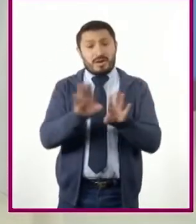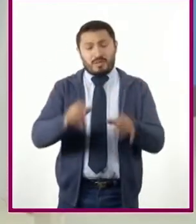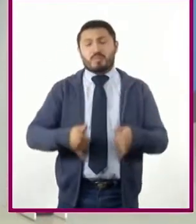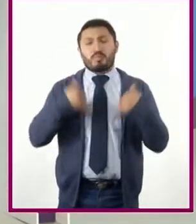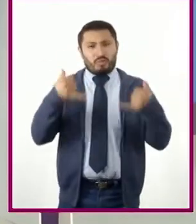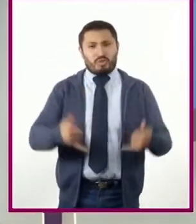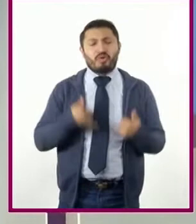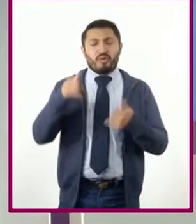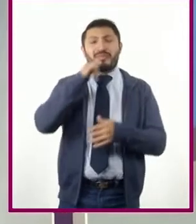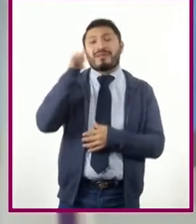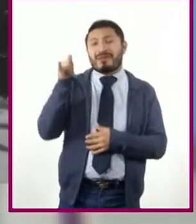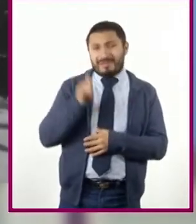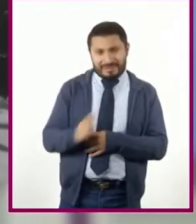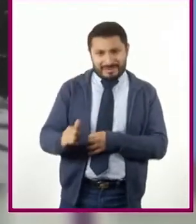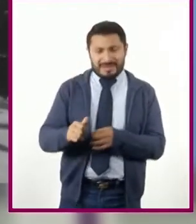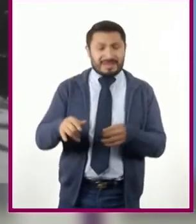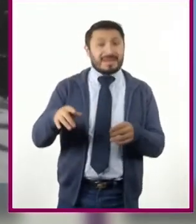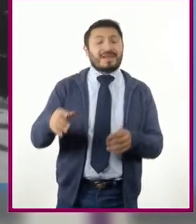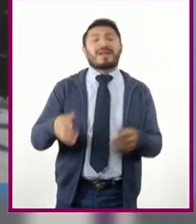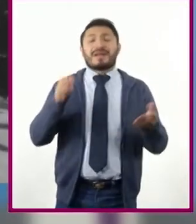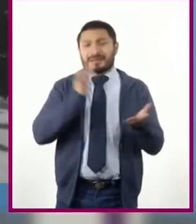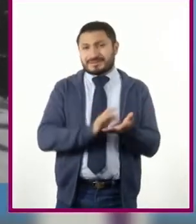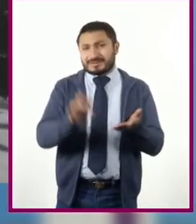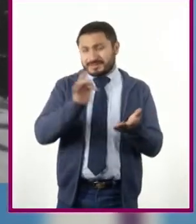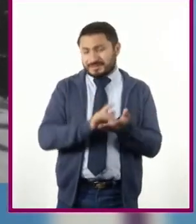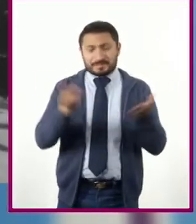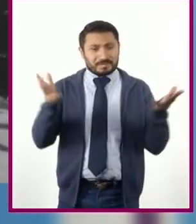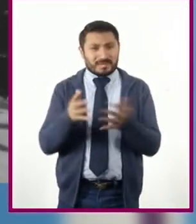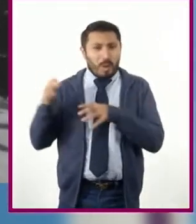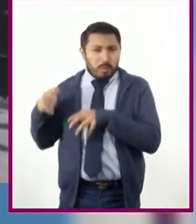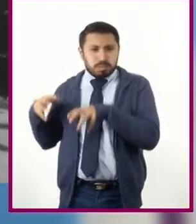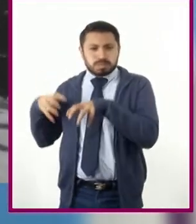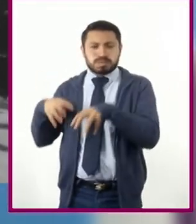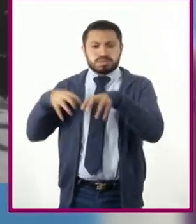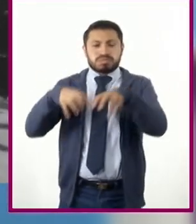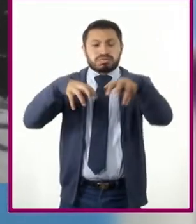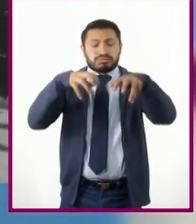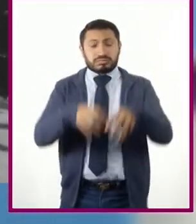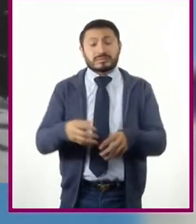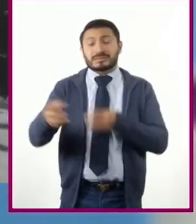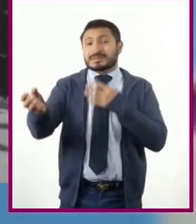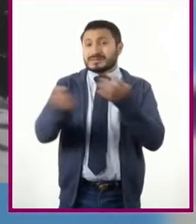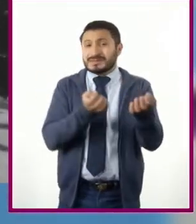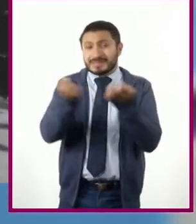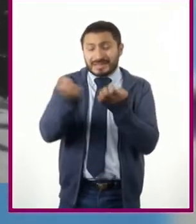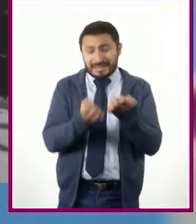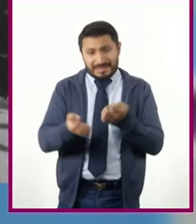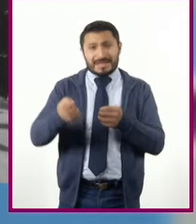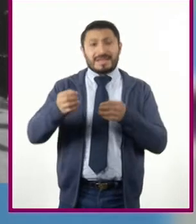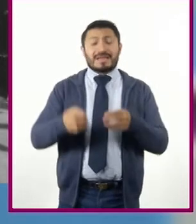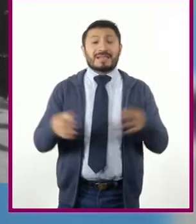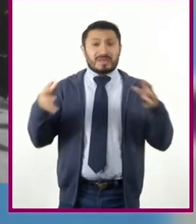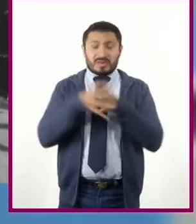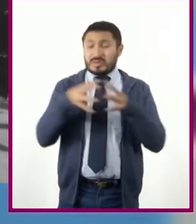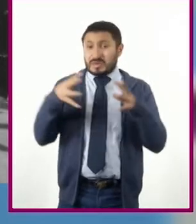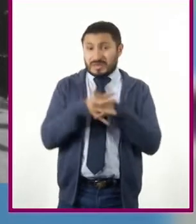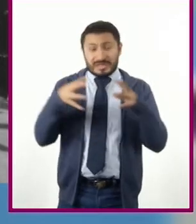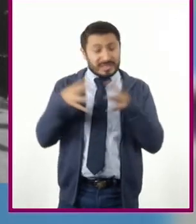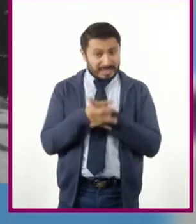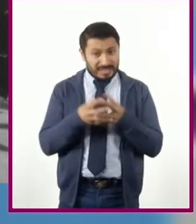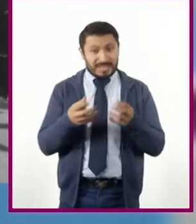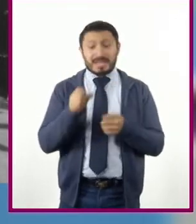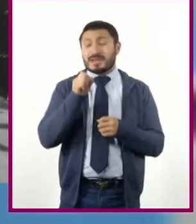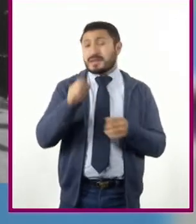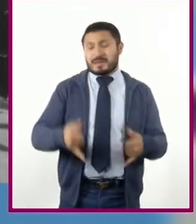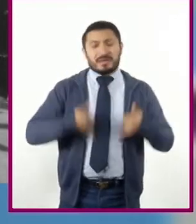Juventudes Italianas, las que llevaron a cabo marchas de adiestramiento y ejercicios bélicos. Los jóvenes también asistían